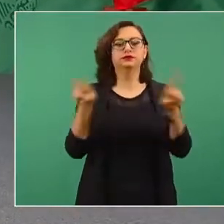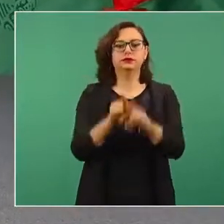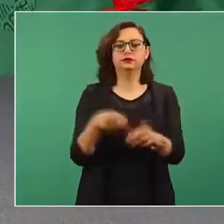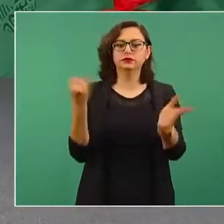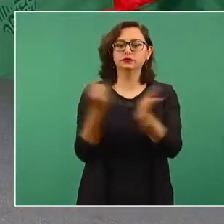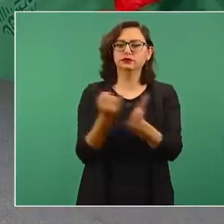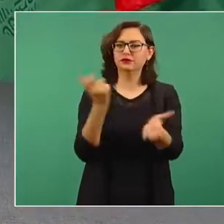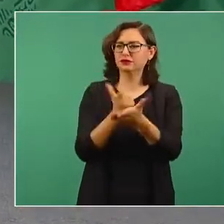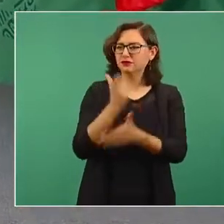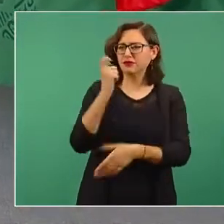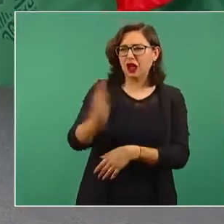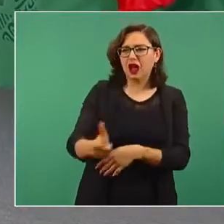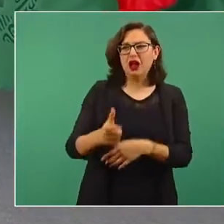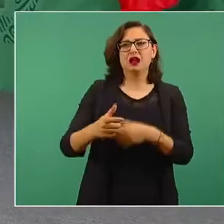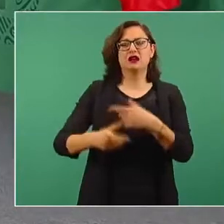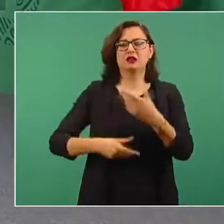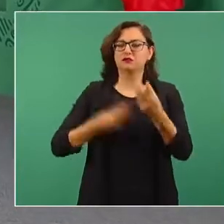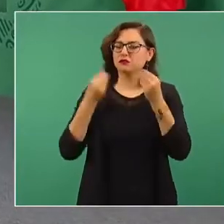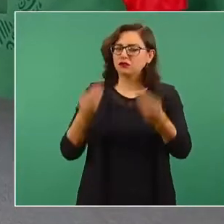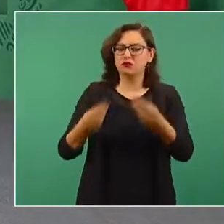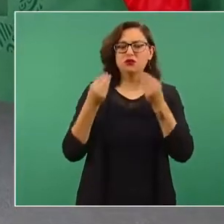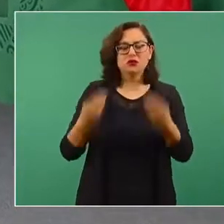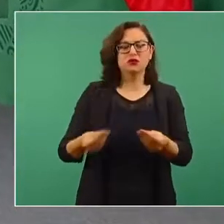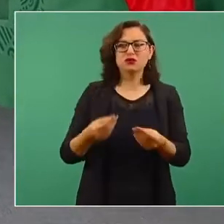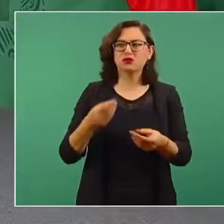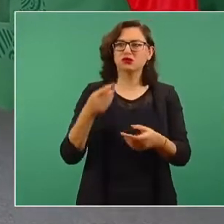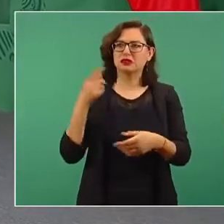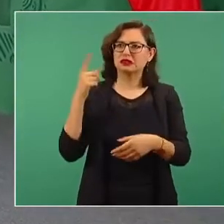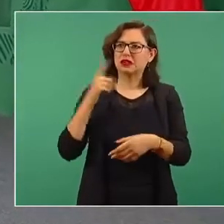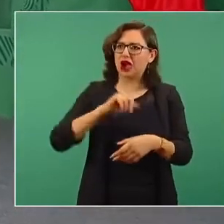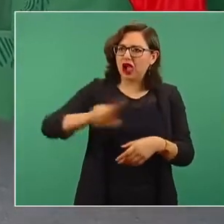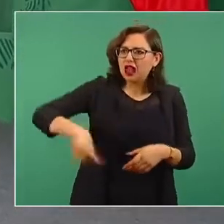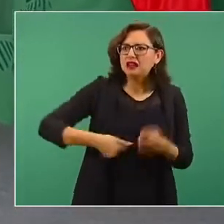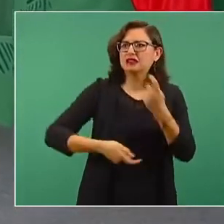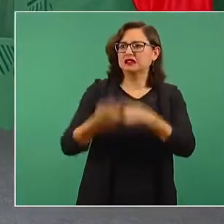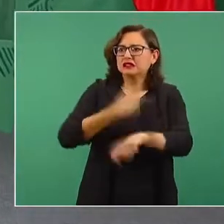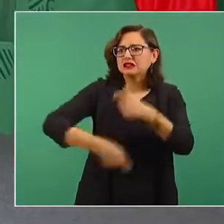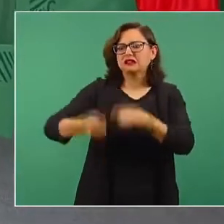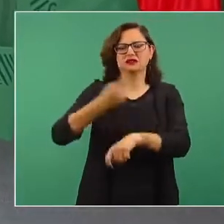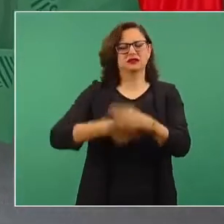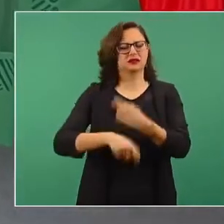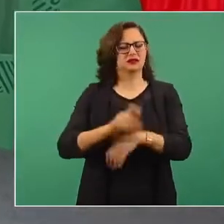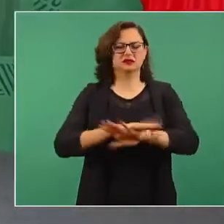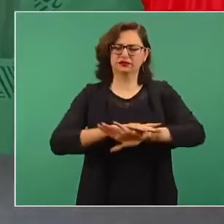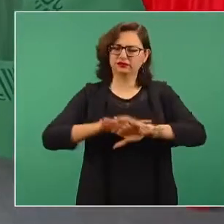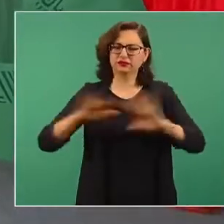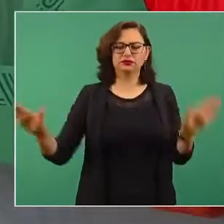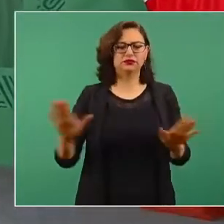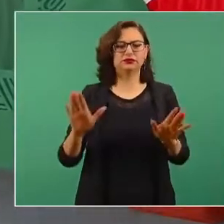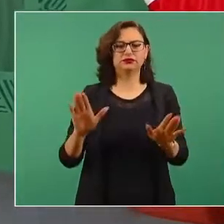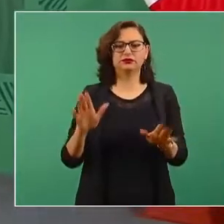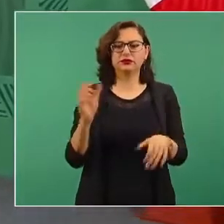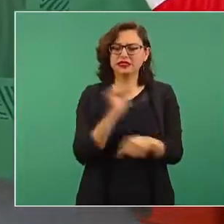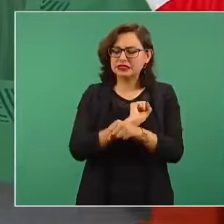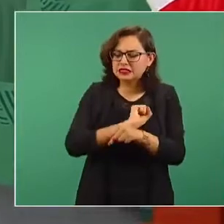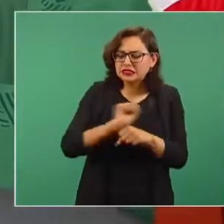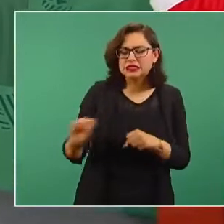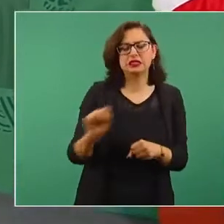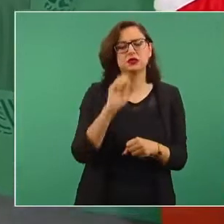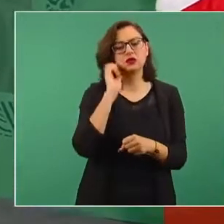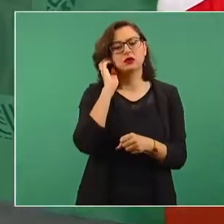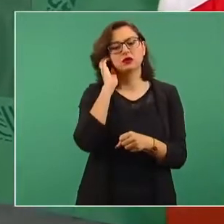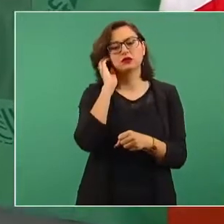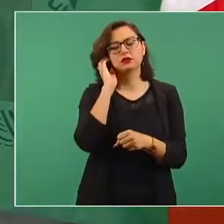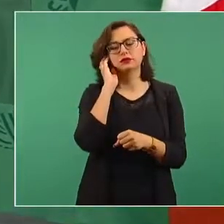los impuestos. Entonces vamos a simplificar, a partir